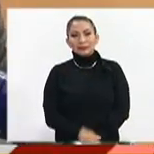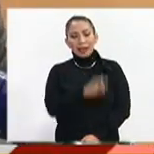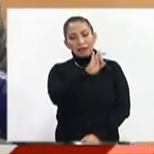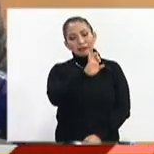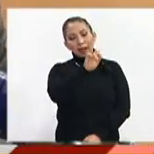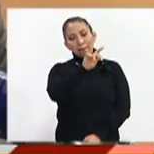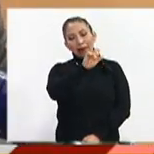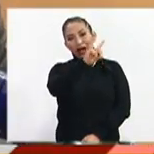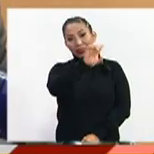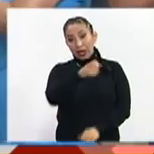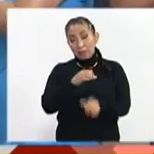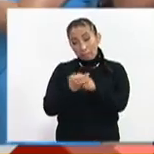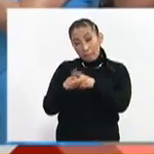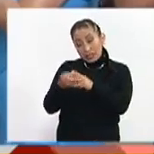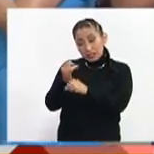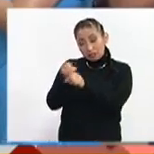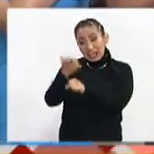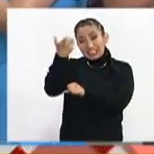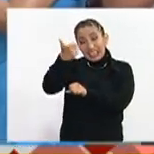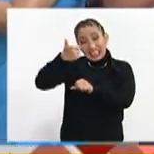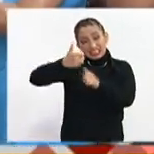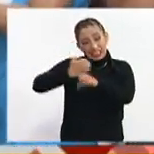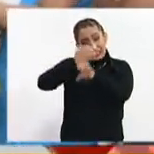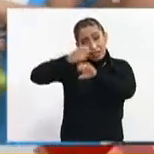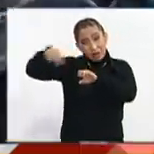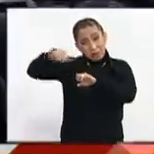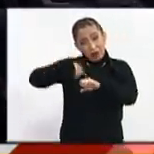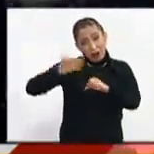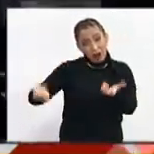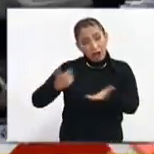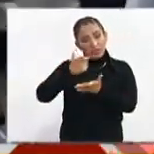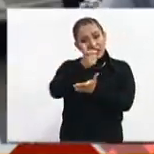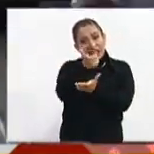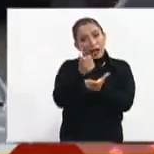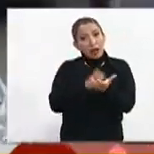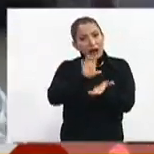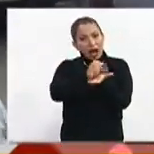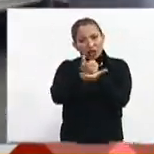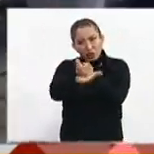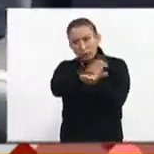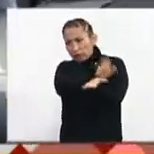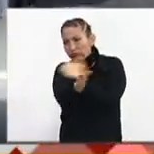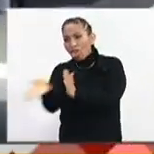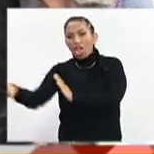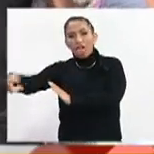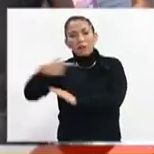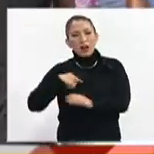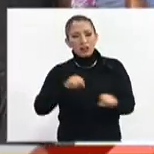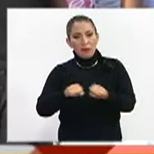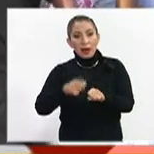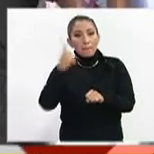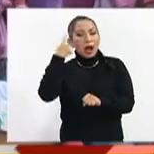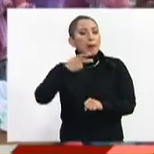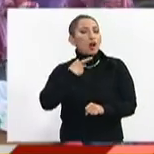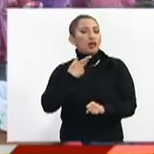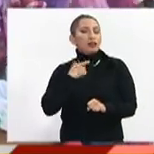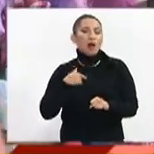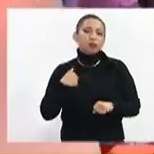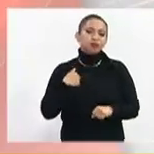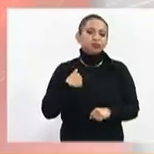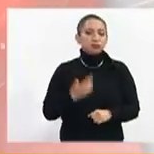FEPADE abrió carpetas de investigación en 6 estados por el presunto desvío de ayuda humanitaria para los damnificados por el sismo con fines